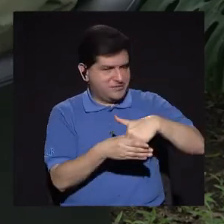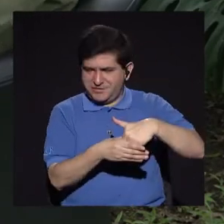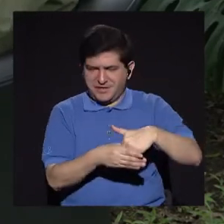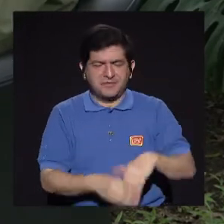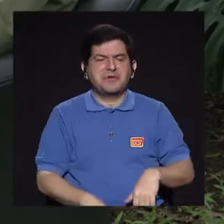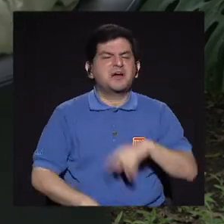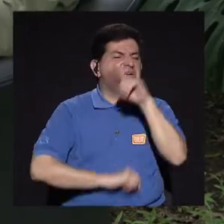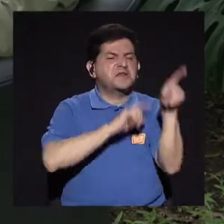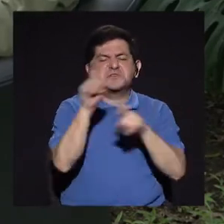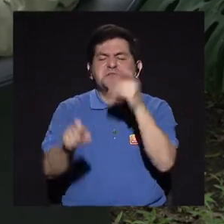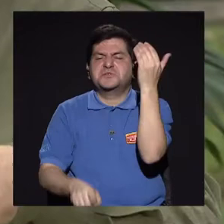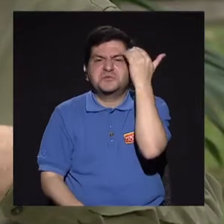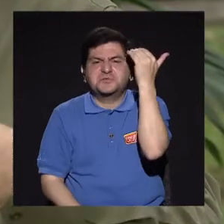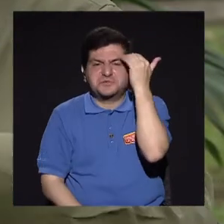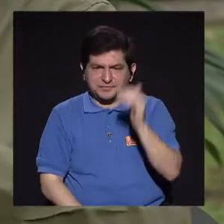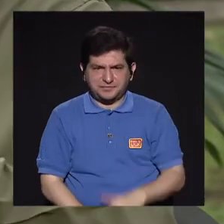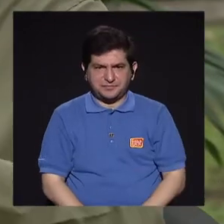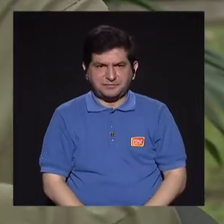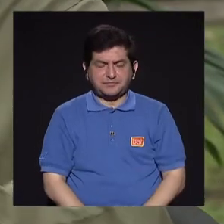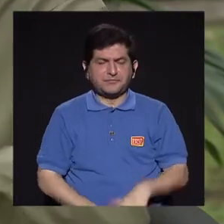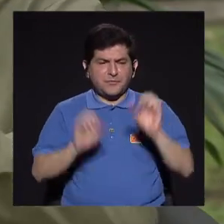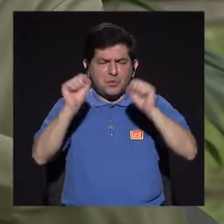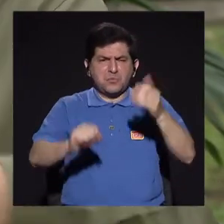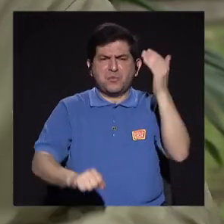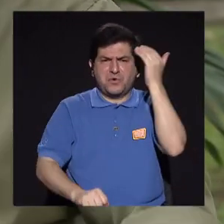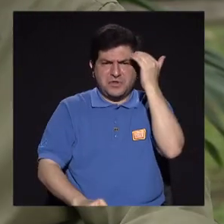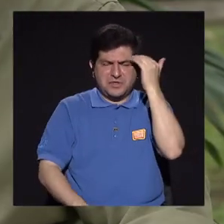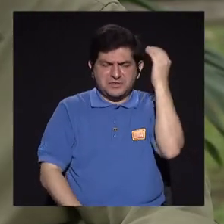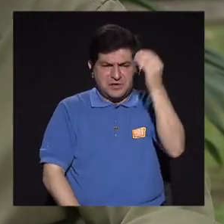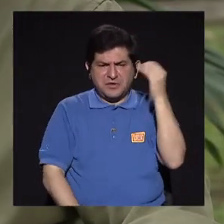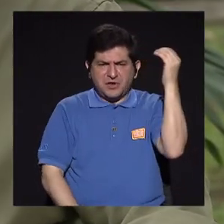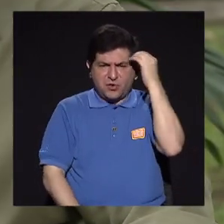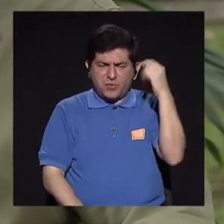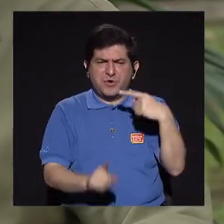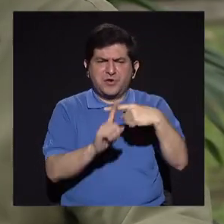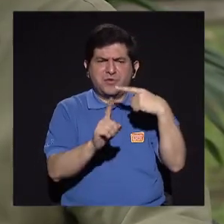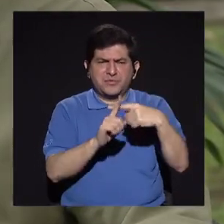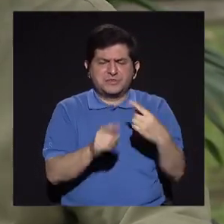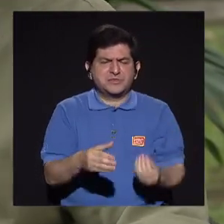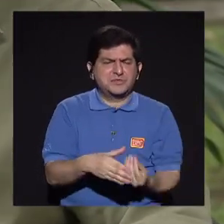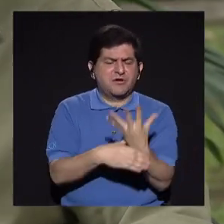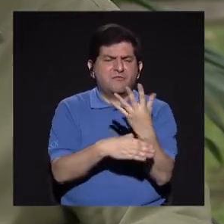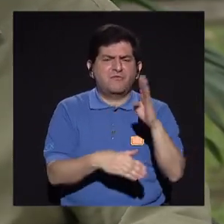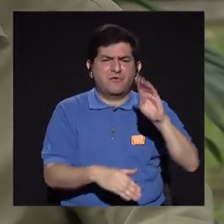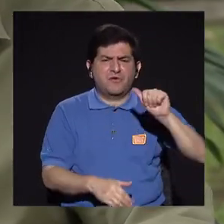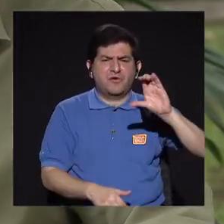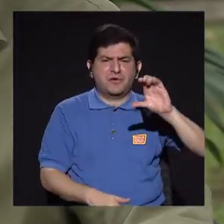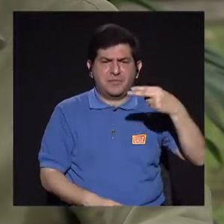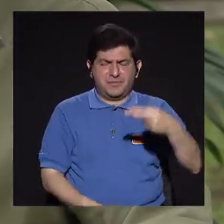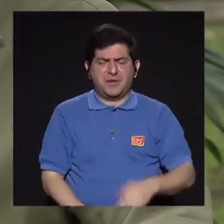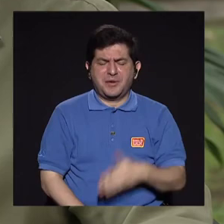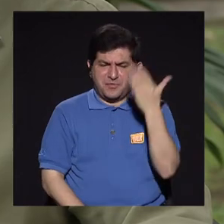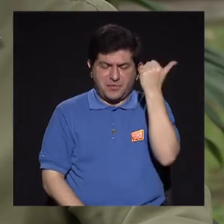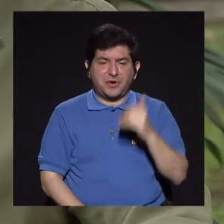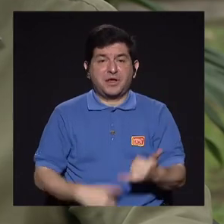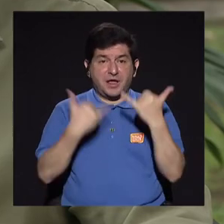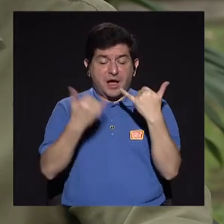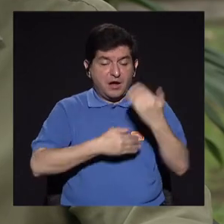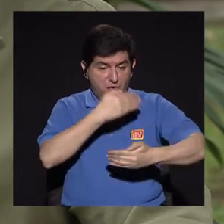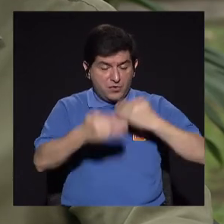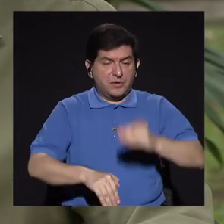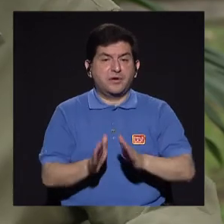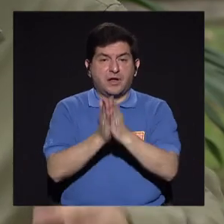fue una encuesta para saber qué puede predecir una opinión positiva sobre los remedios florales. Actualmente está en arbitraje en una revista científica